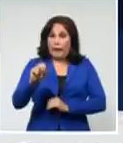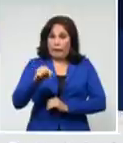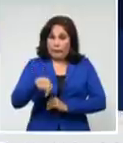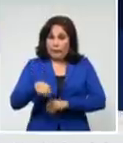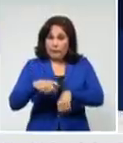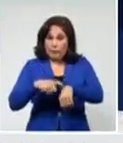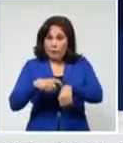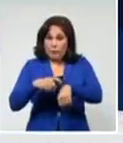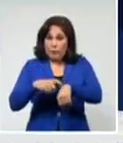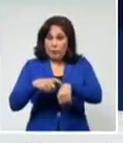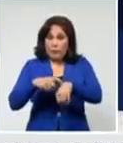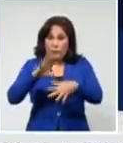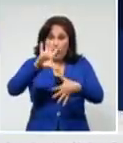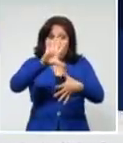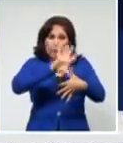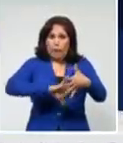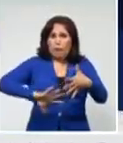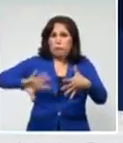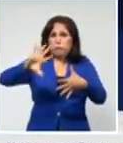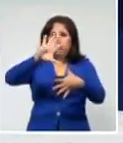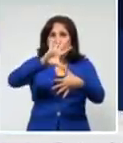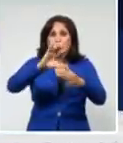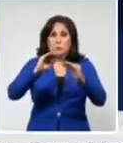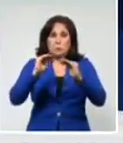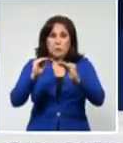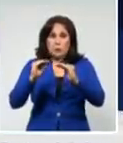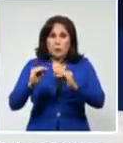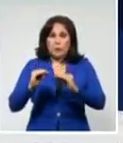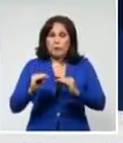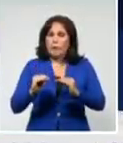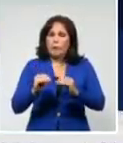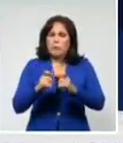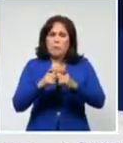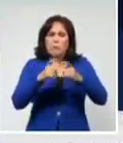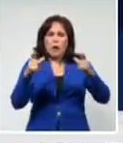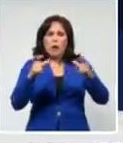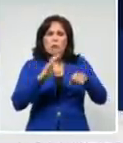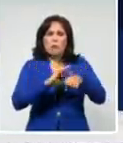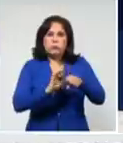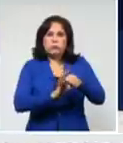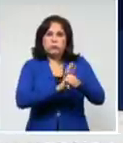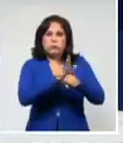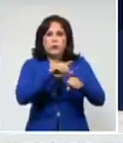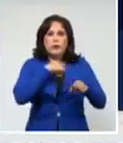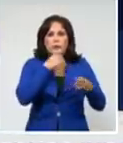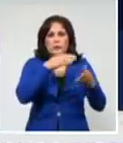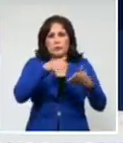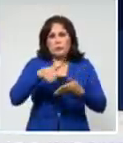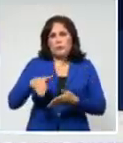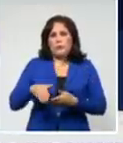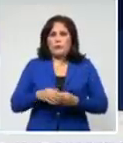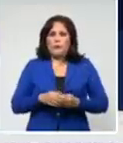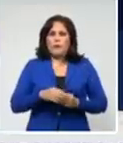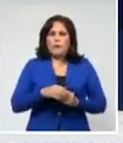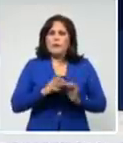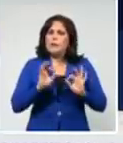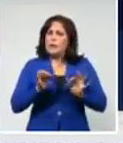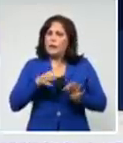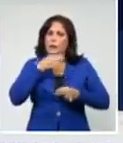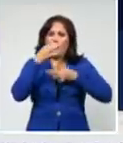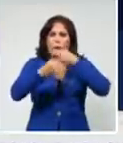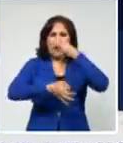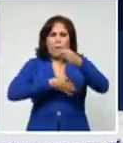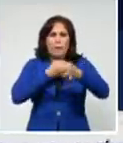en la región de las Américas hay tasas muy elevadas de letalidad. Siempre mencionamos, en este